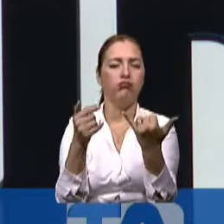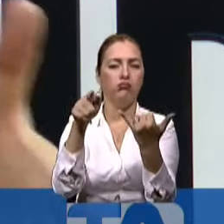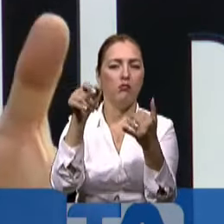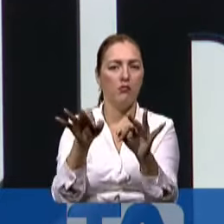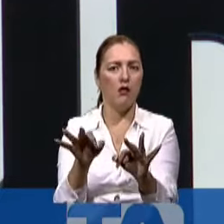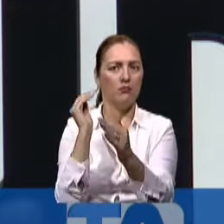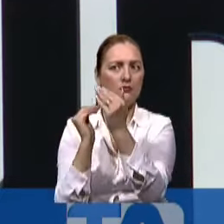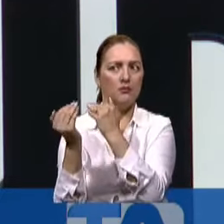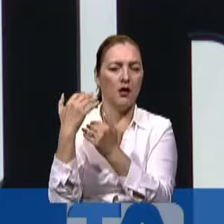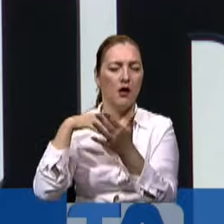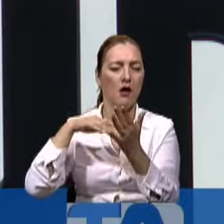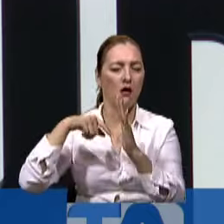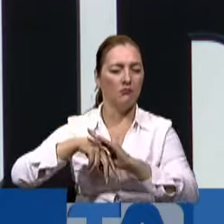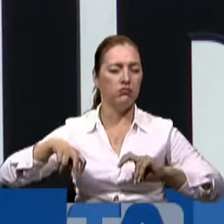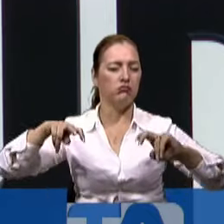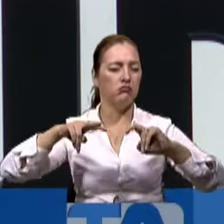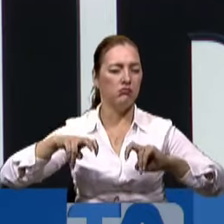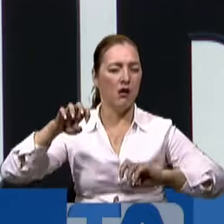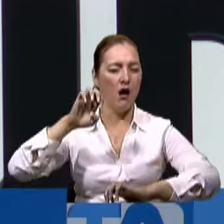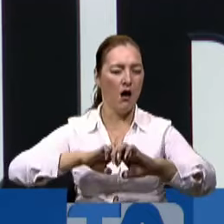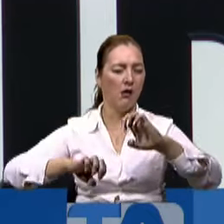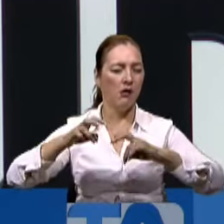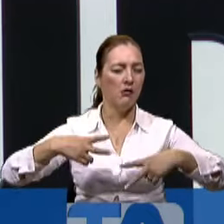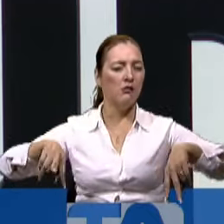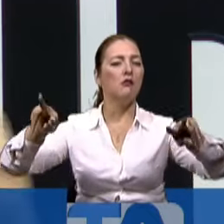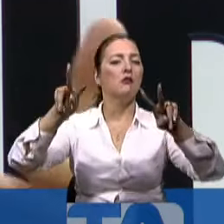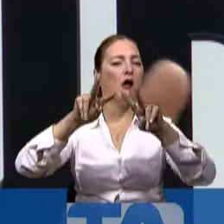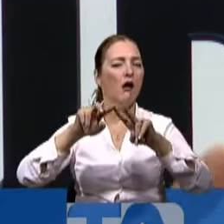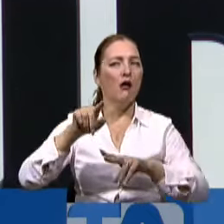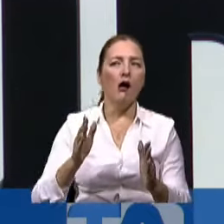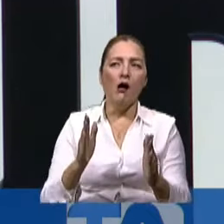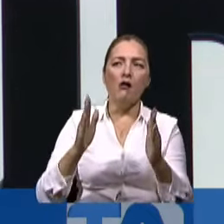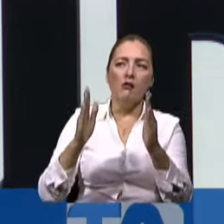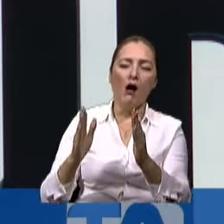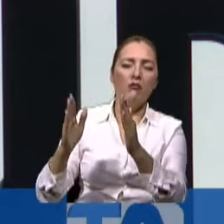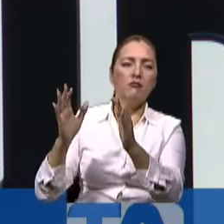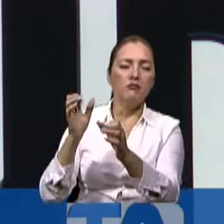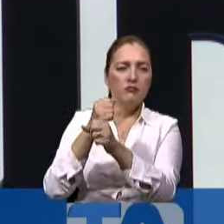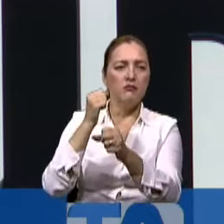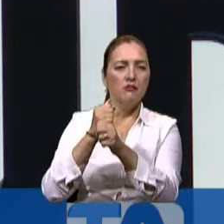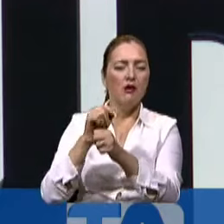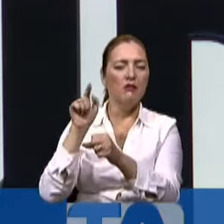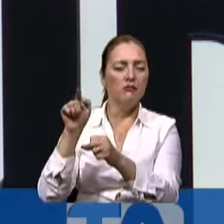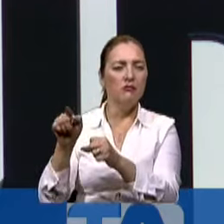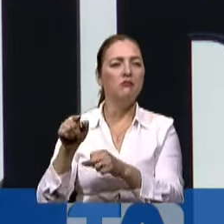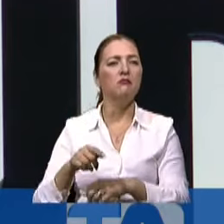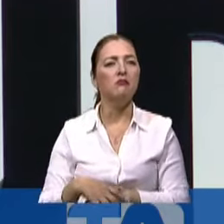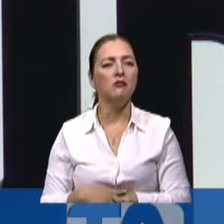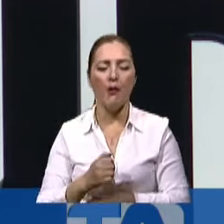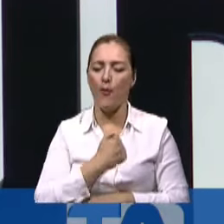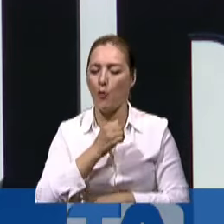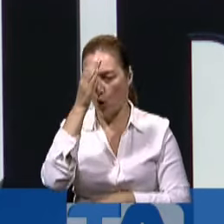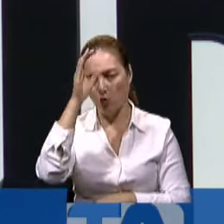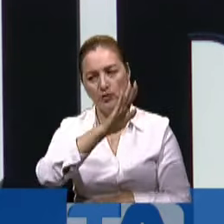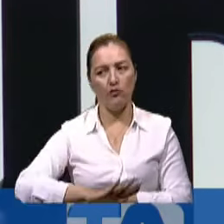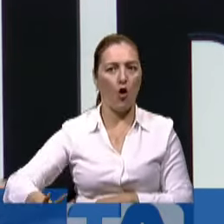histórico estudio de valor y que se tiene que realizar la restitución patrimonial a